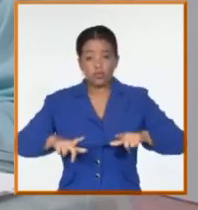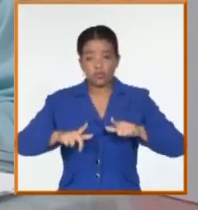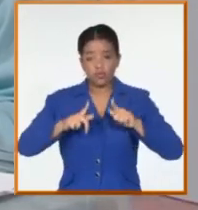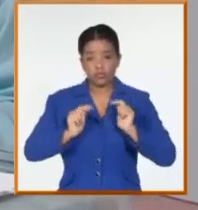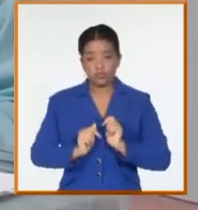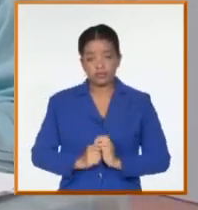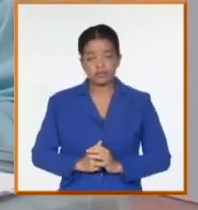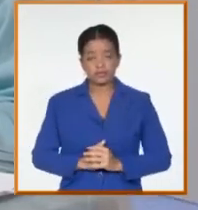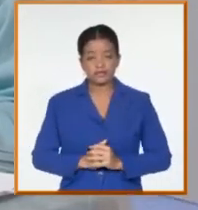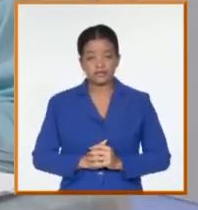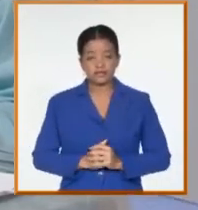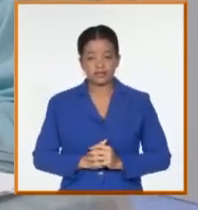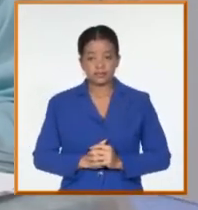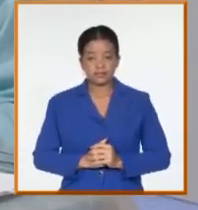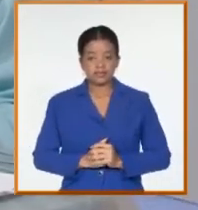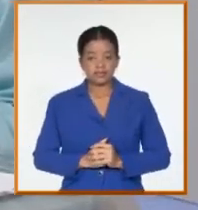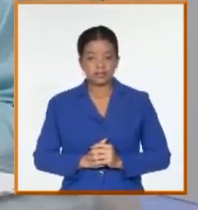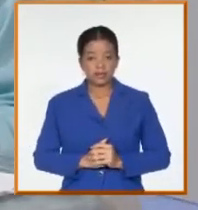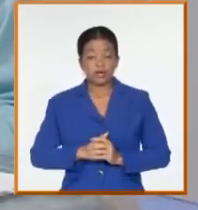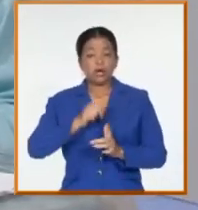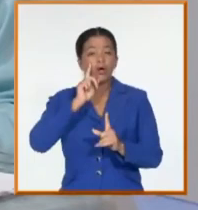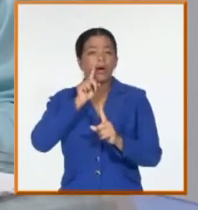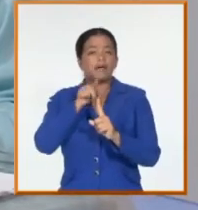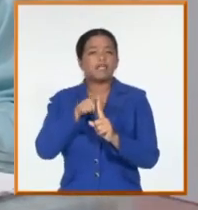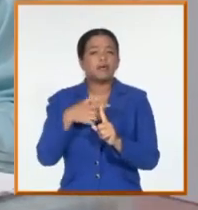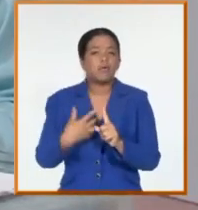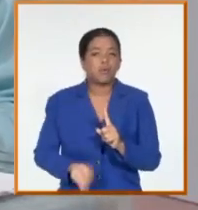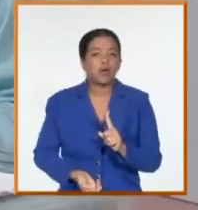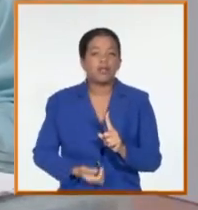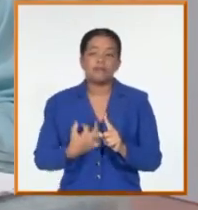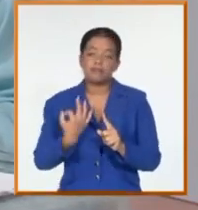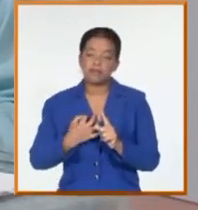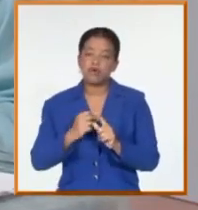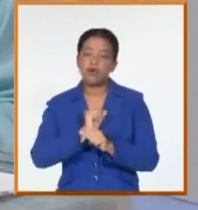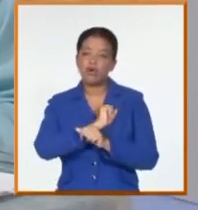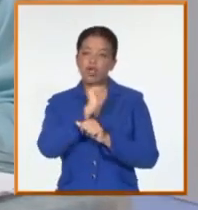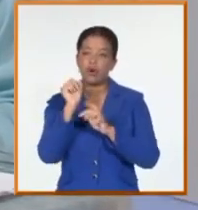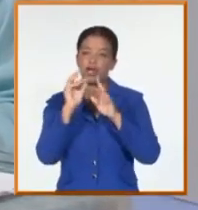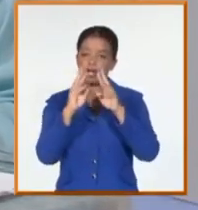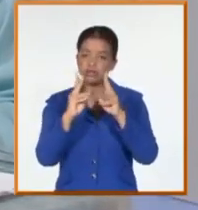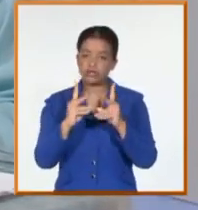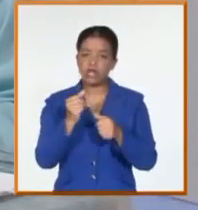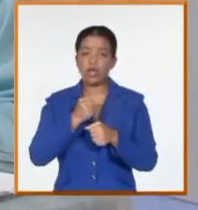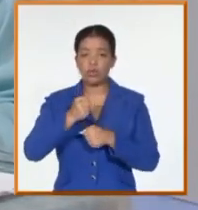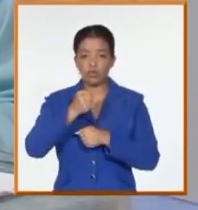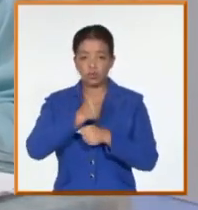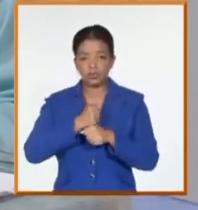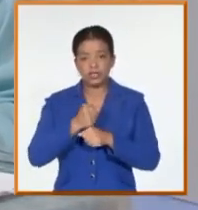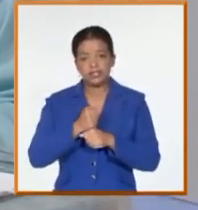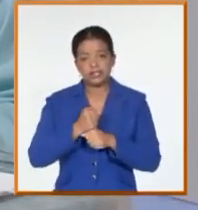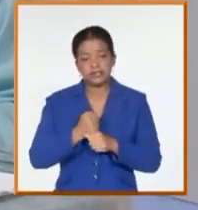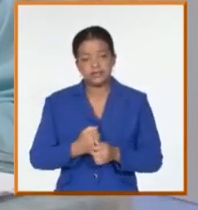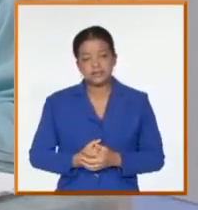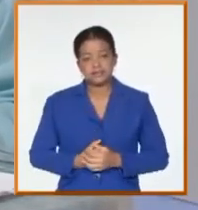que midan la eficiencia del uso de esos canales electrónicos en eso estamos en el cronograma que